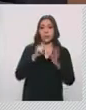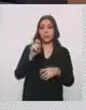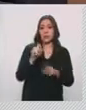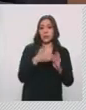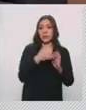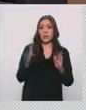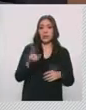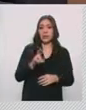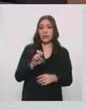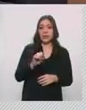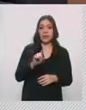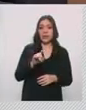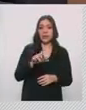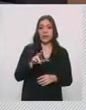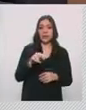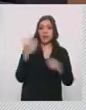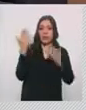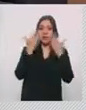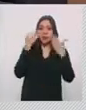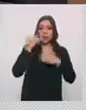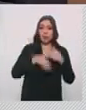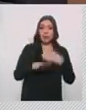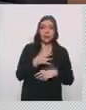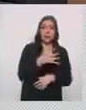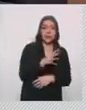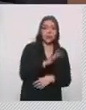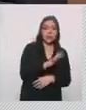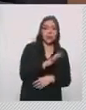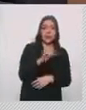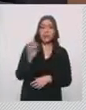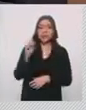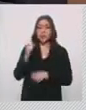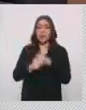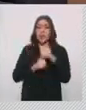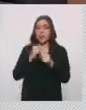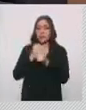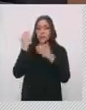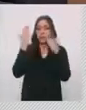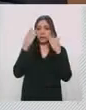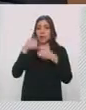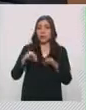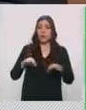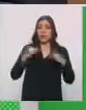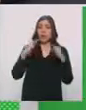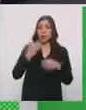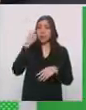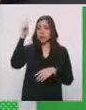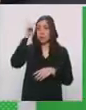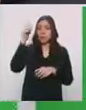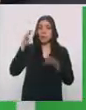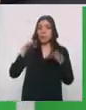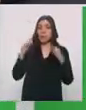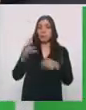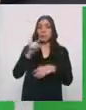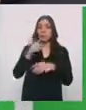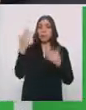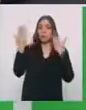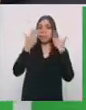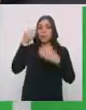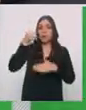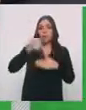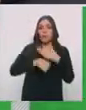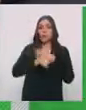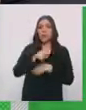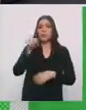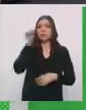60, 50 años estudiándose en forma. No se vincula con una escuela psicológica de inicio formal y entonces empiezan a estudiar y la pregunta